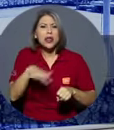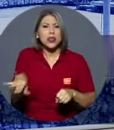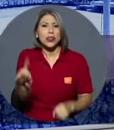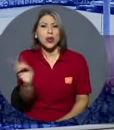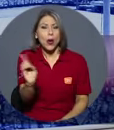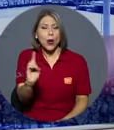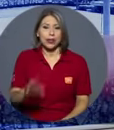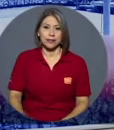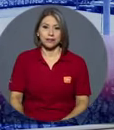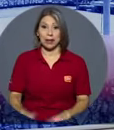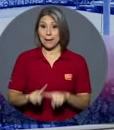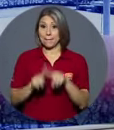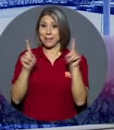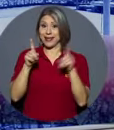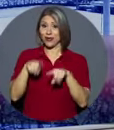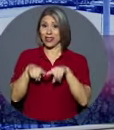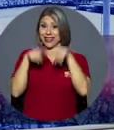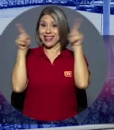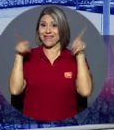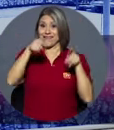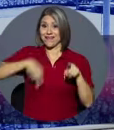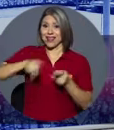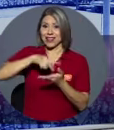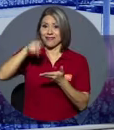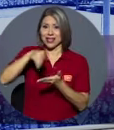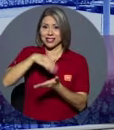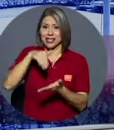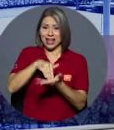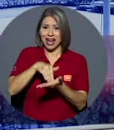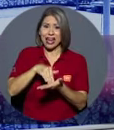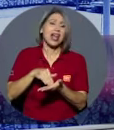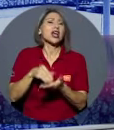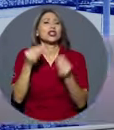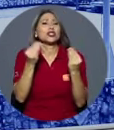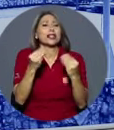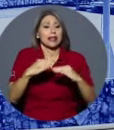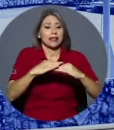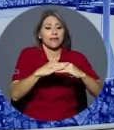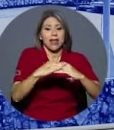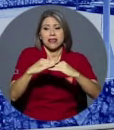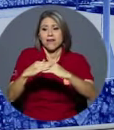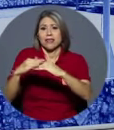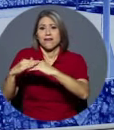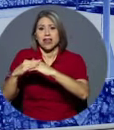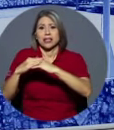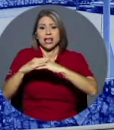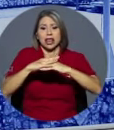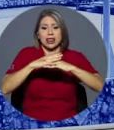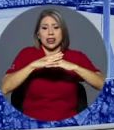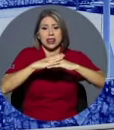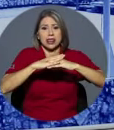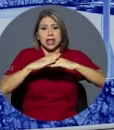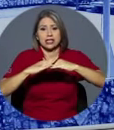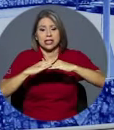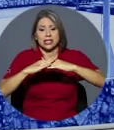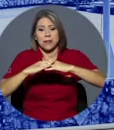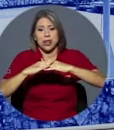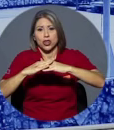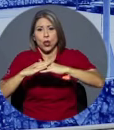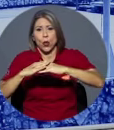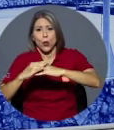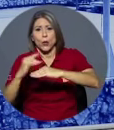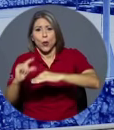la deformación. En el Valle Central son tantas fallas y tampoco el deslizamiento que ocurre entre las fallas que es muy difícil discriminar